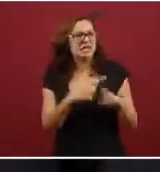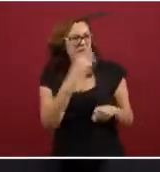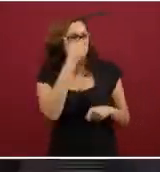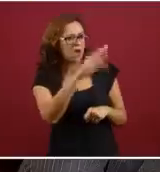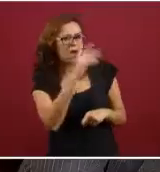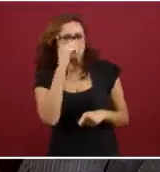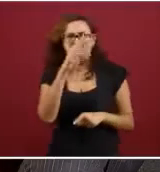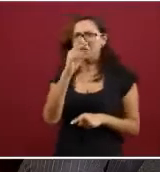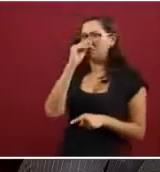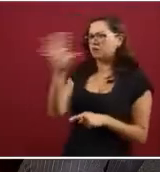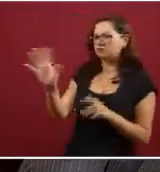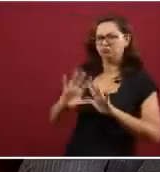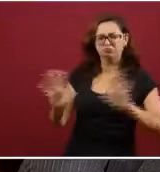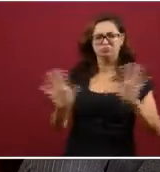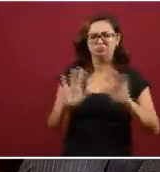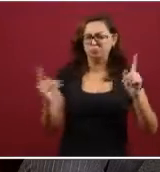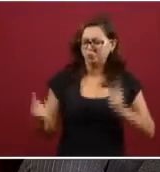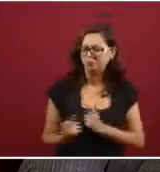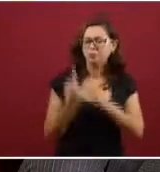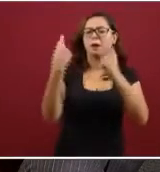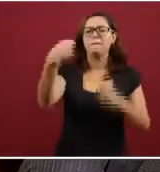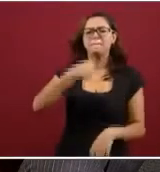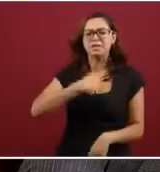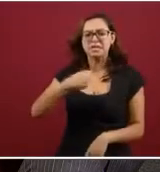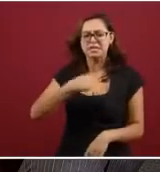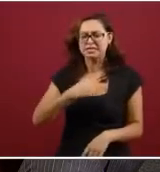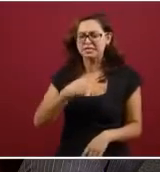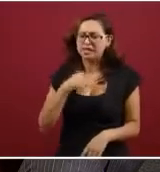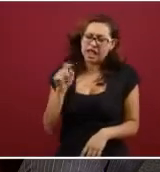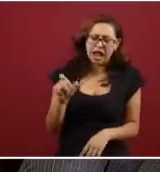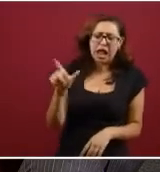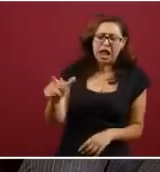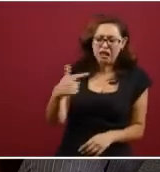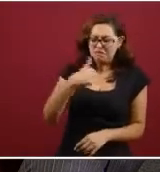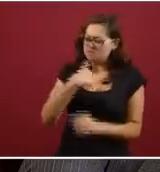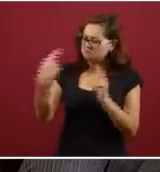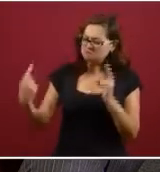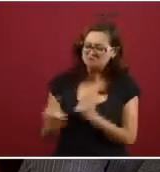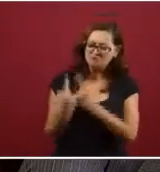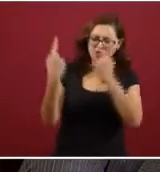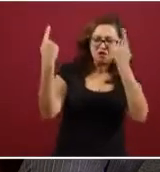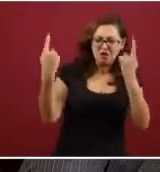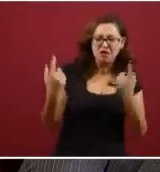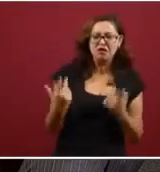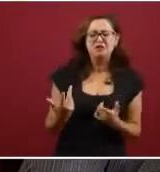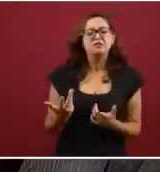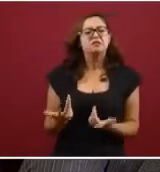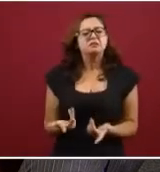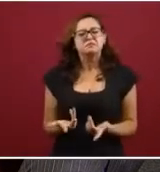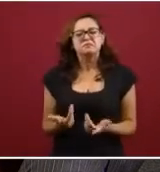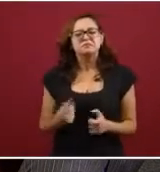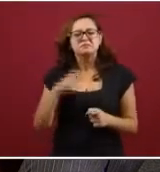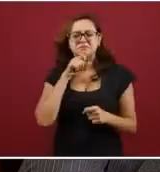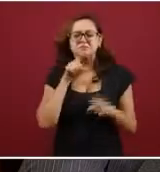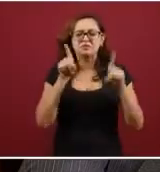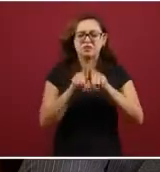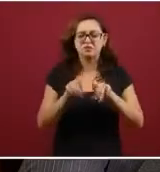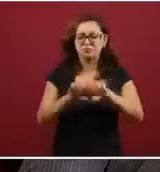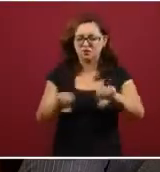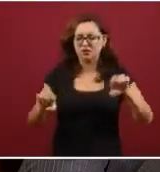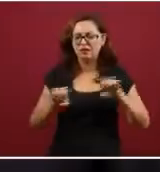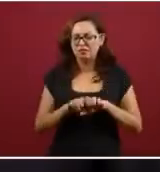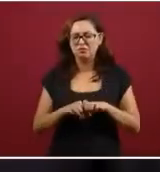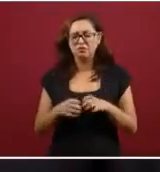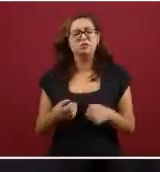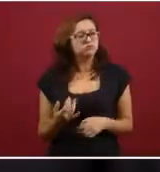otros, diferencias conmigo y con otros miembros del equipo. Sí,